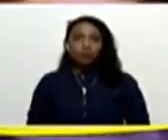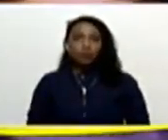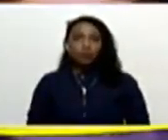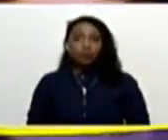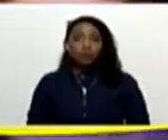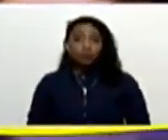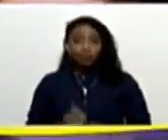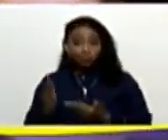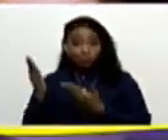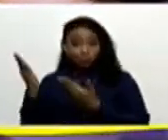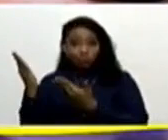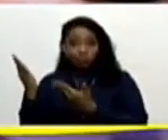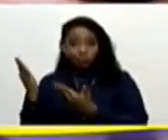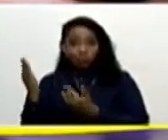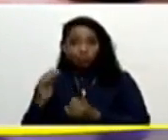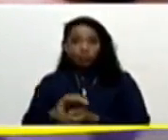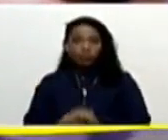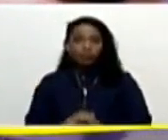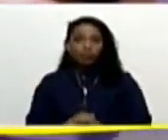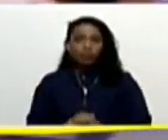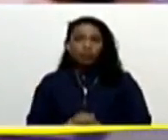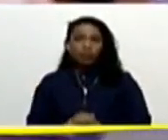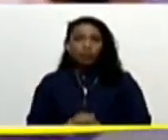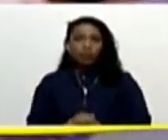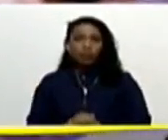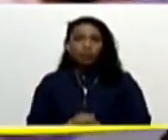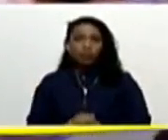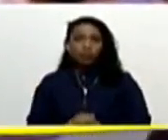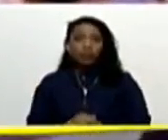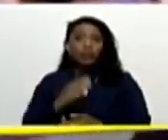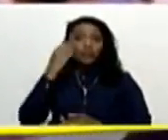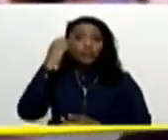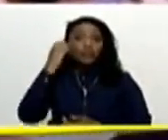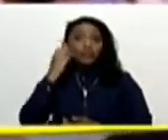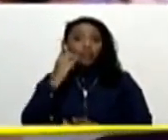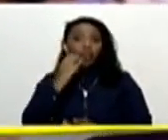Y ahí, bueno, Fidel